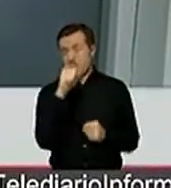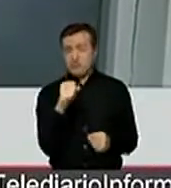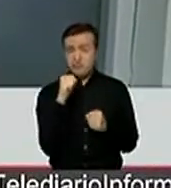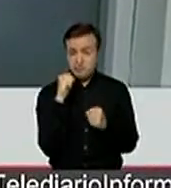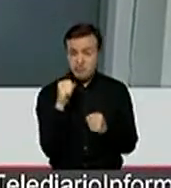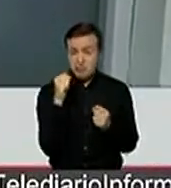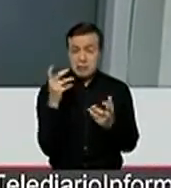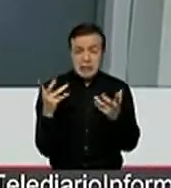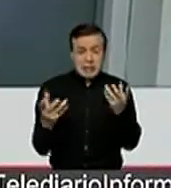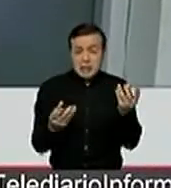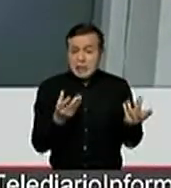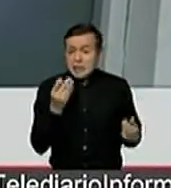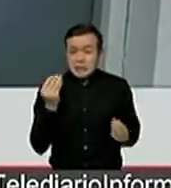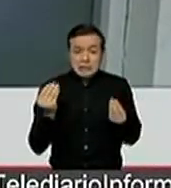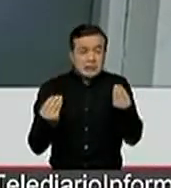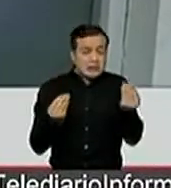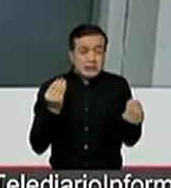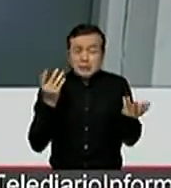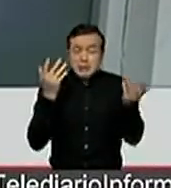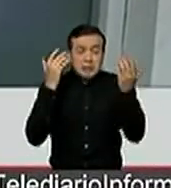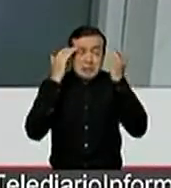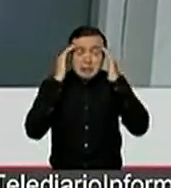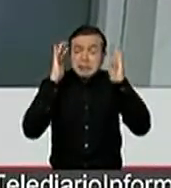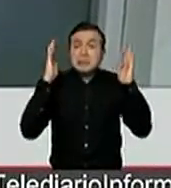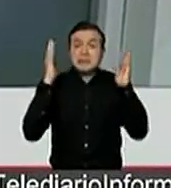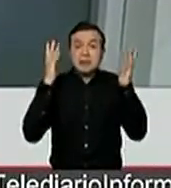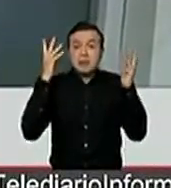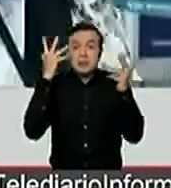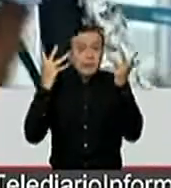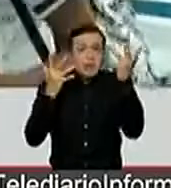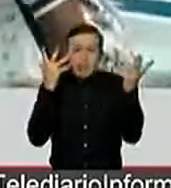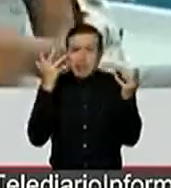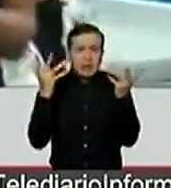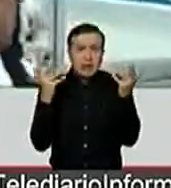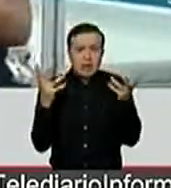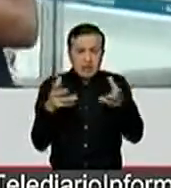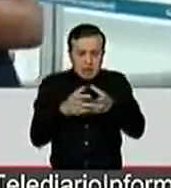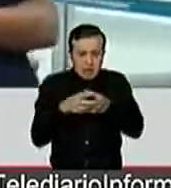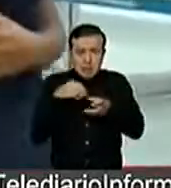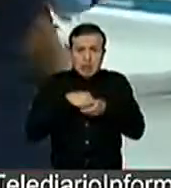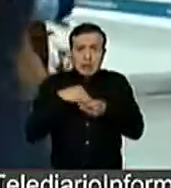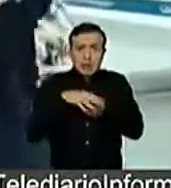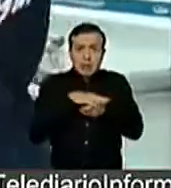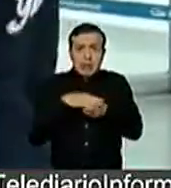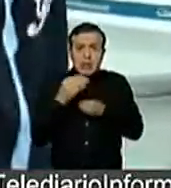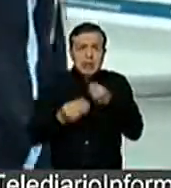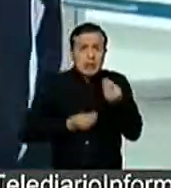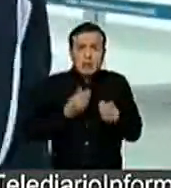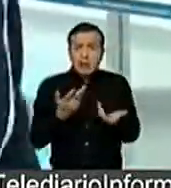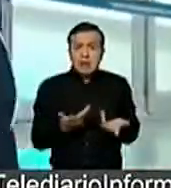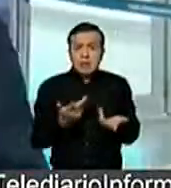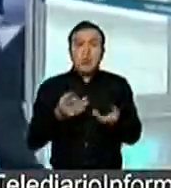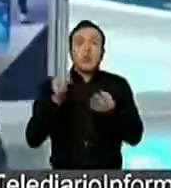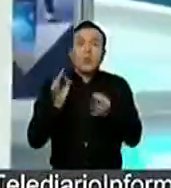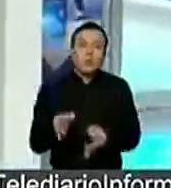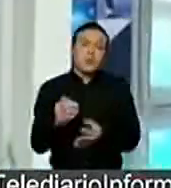sea, no sabíamos qué hacer en ese momento. Y estábamos como cerradas y no sabíamos qué hacer. Nos ayudó